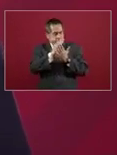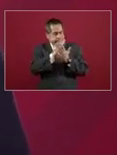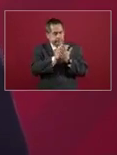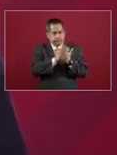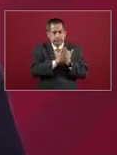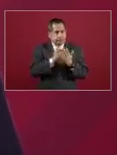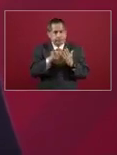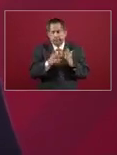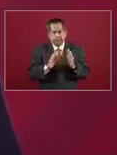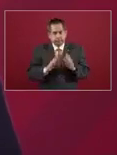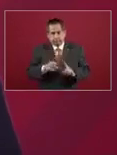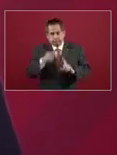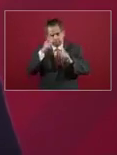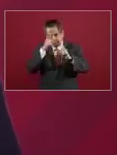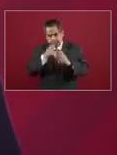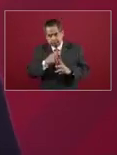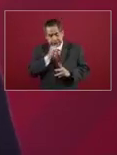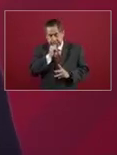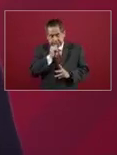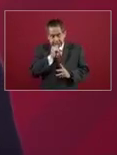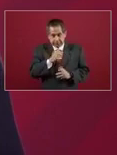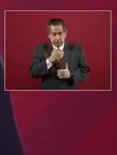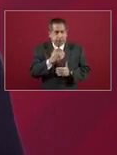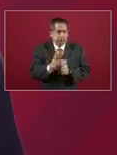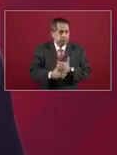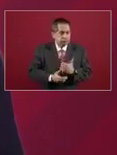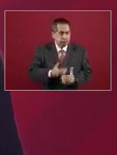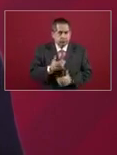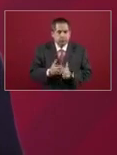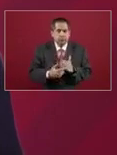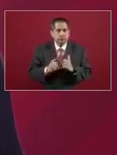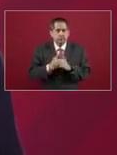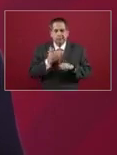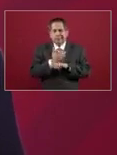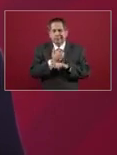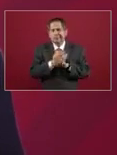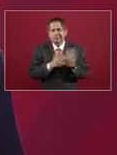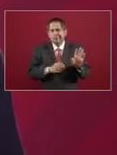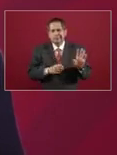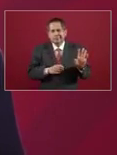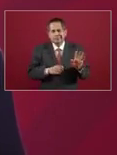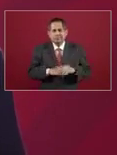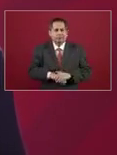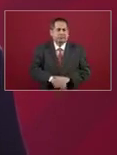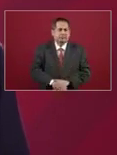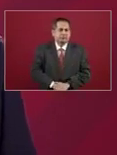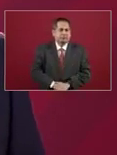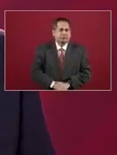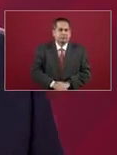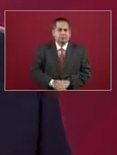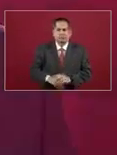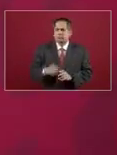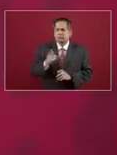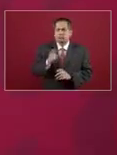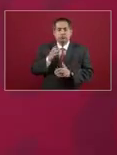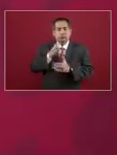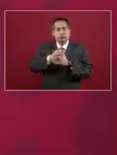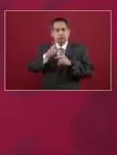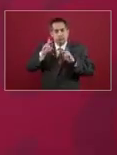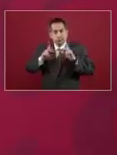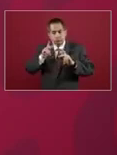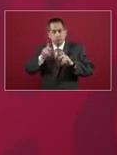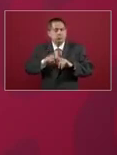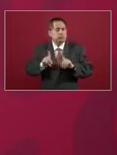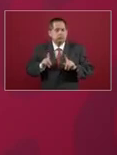de el comercio con Estados Unidos. Es una visita,